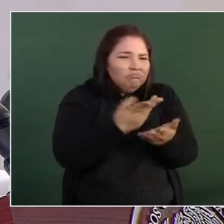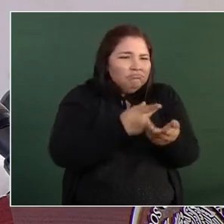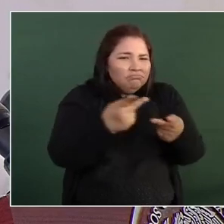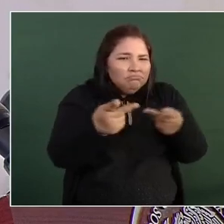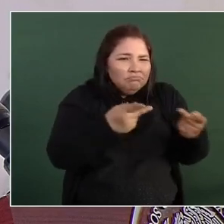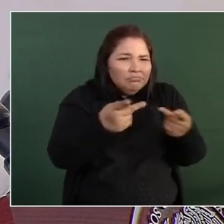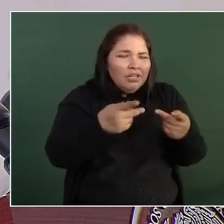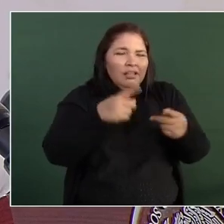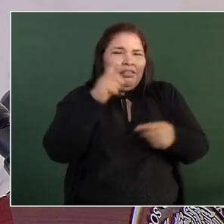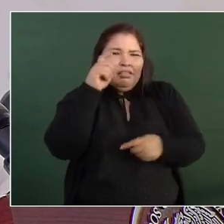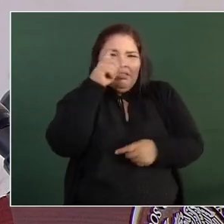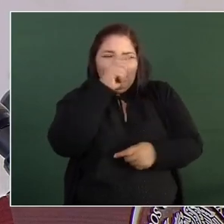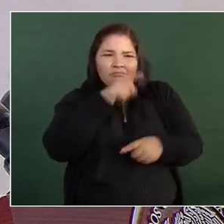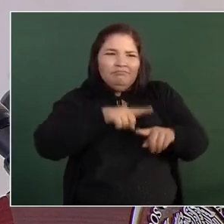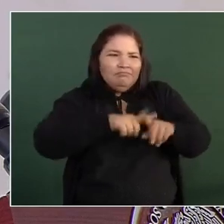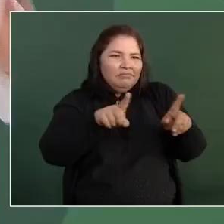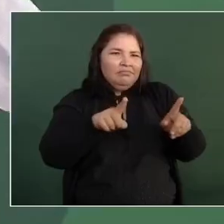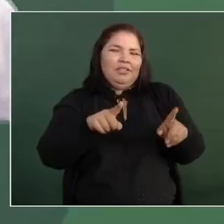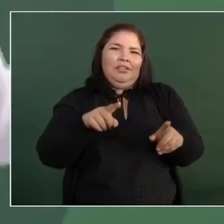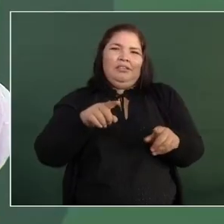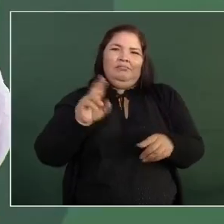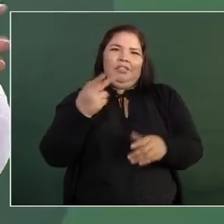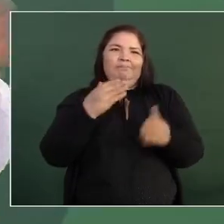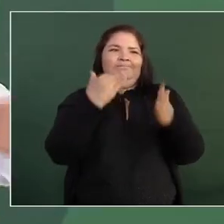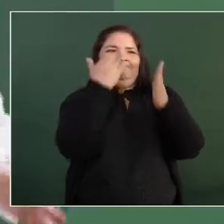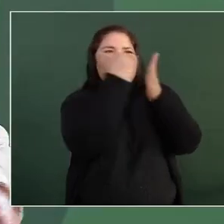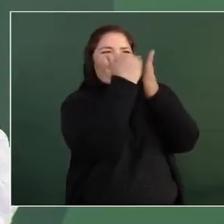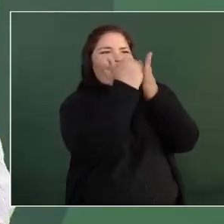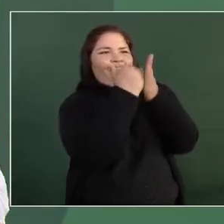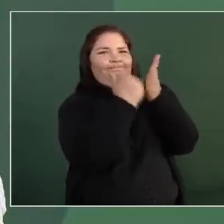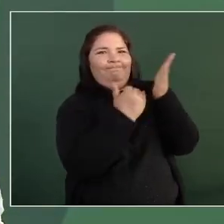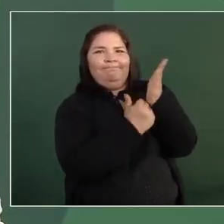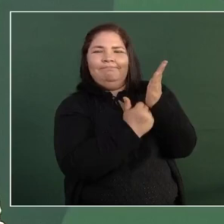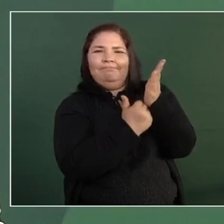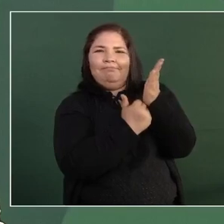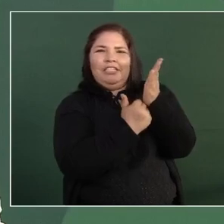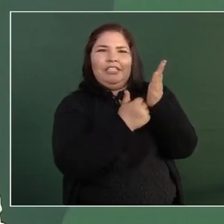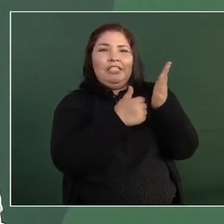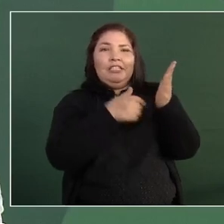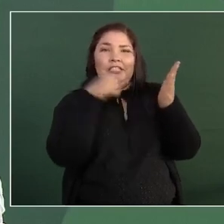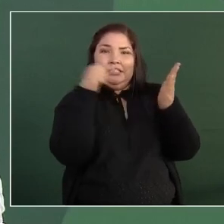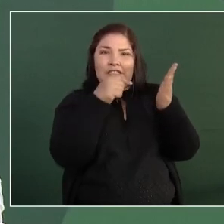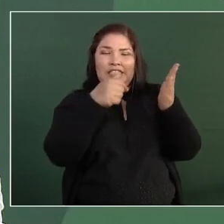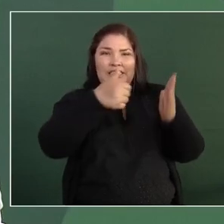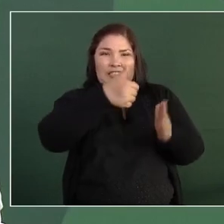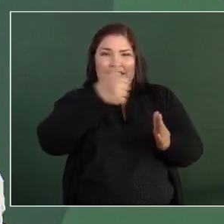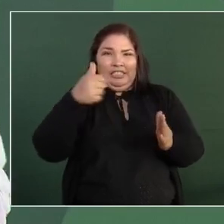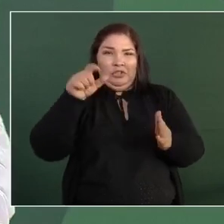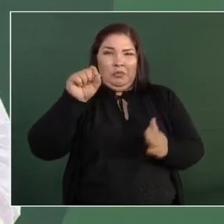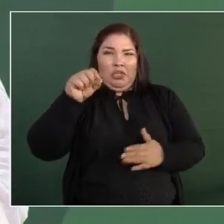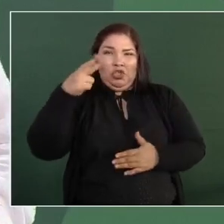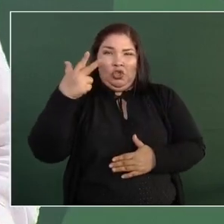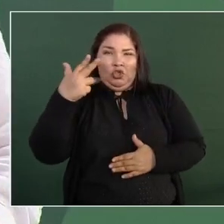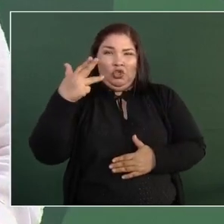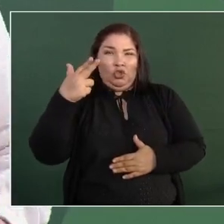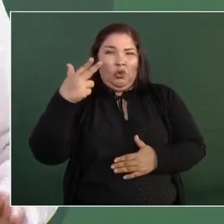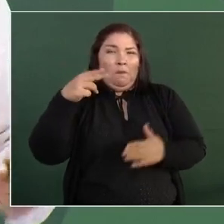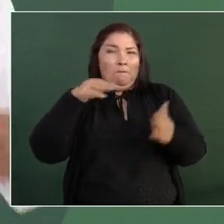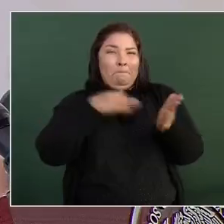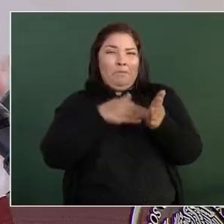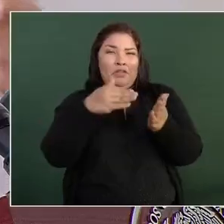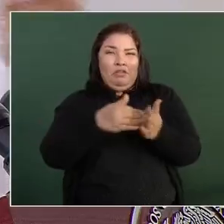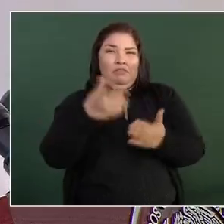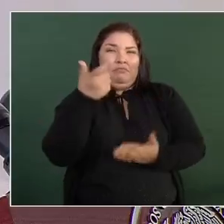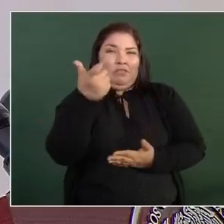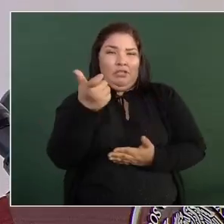los recursos de la universidad y se documentaron por lo menos 628 millones de pesos